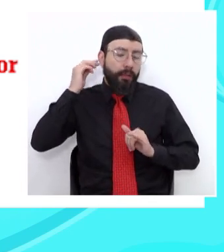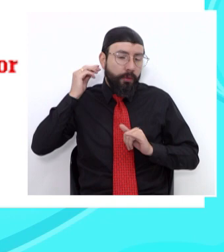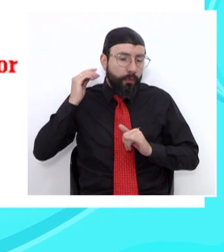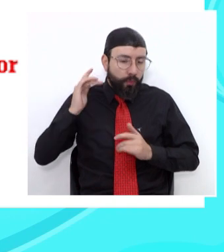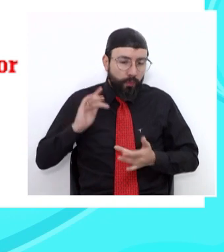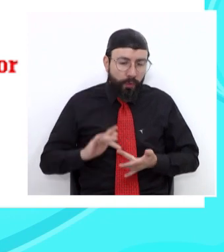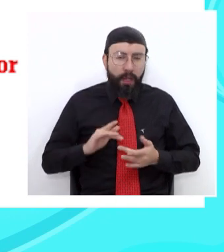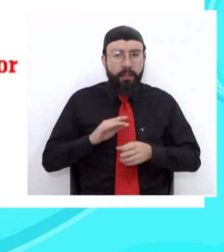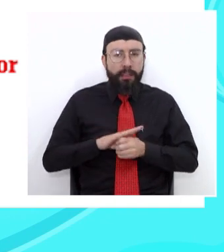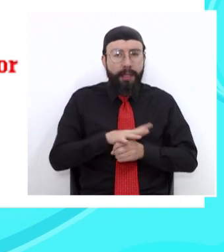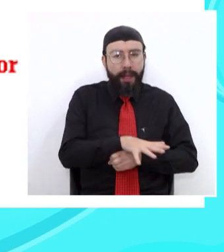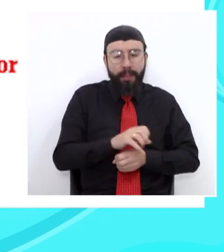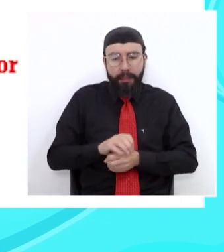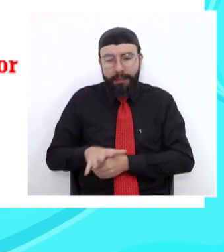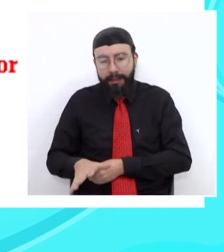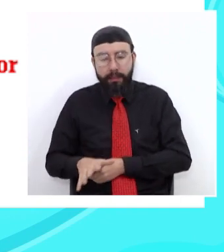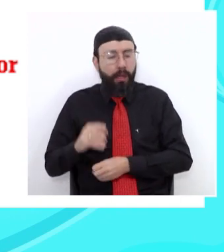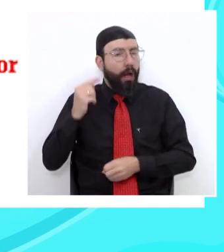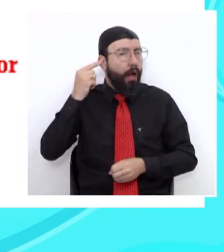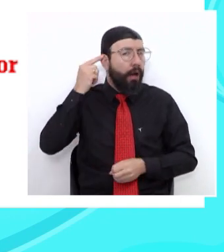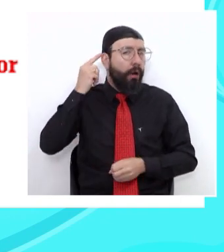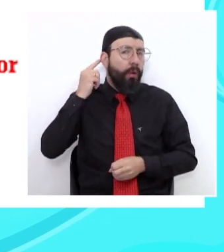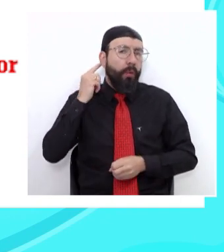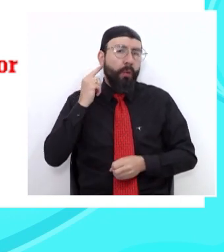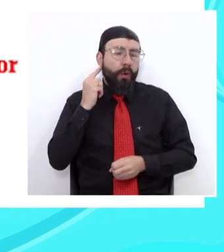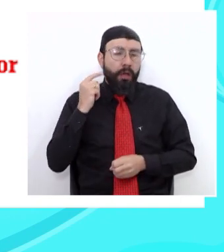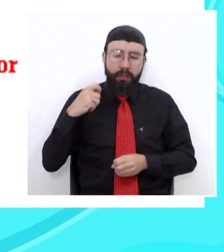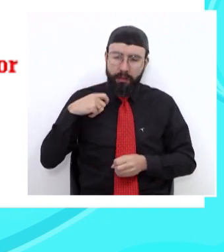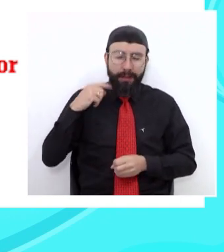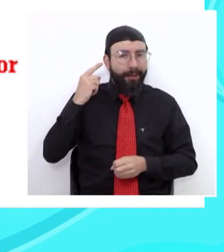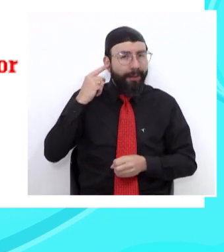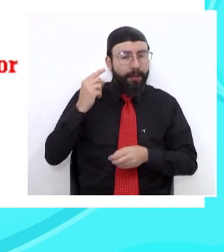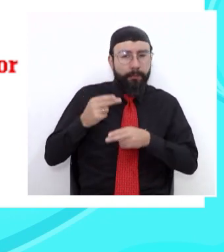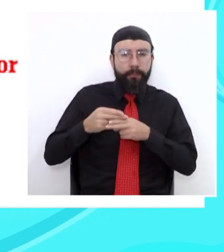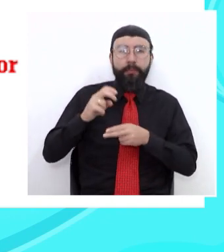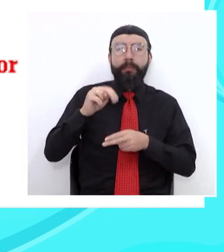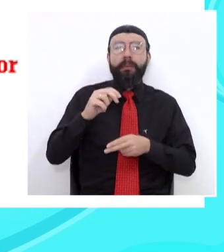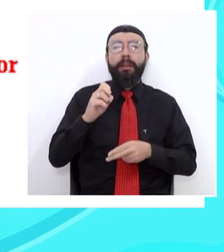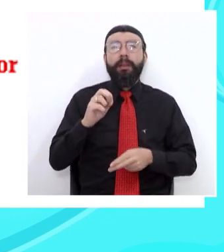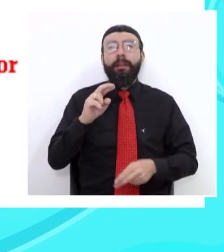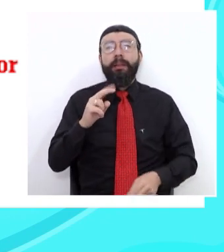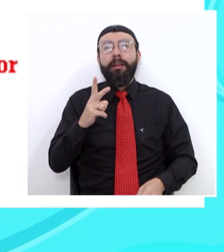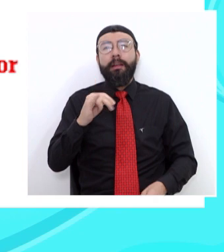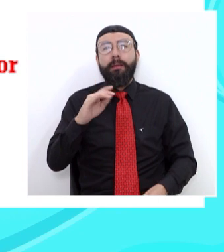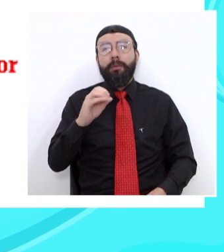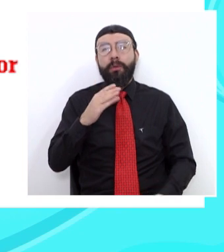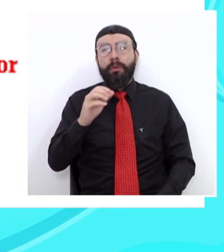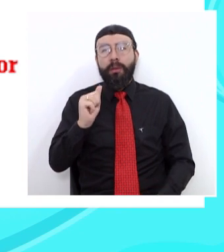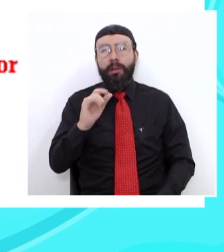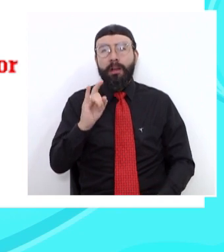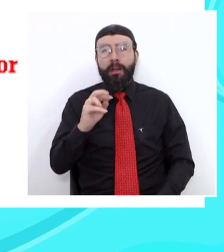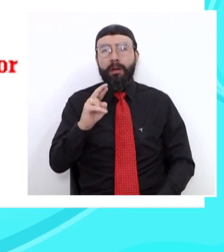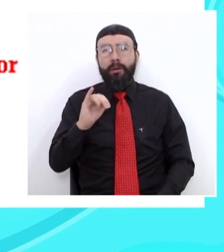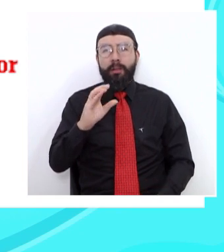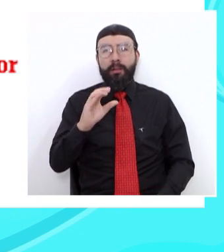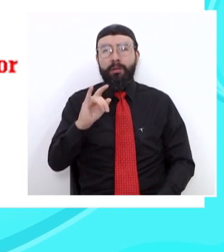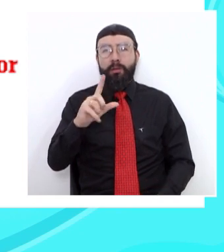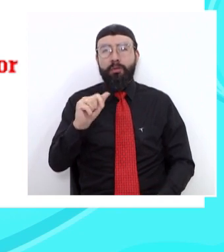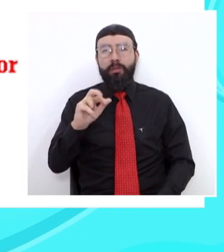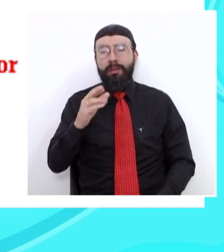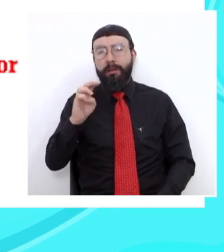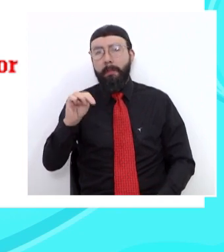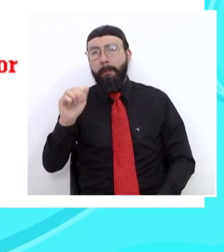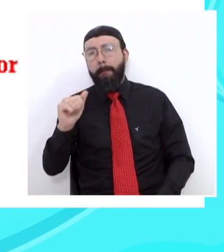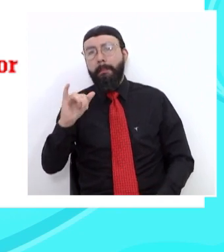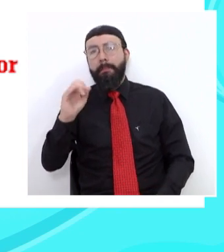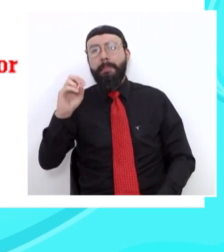ver en la oreja que tiene algo que se llama el nervio auricular mayor, que realmente es del plexo cervical superficial,